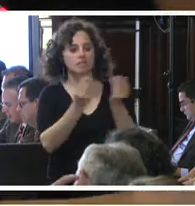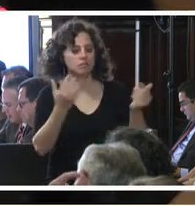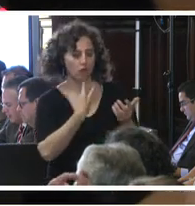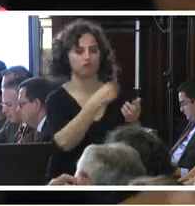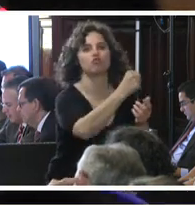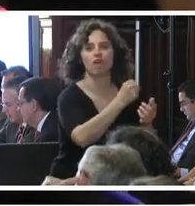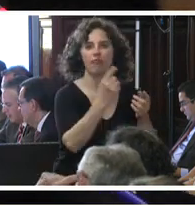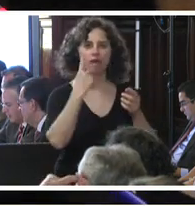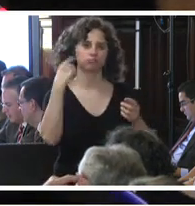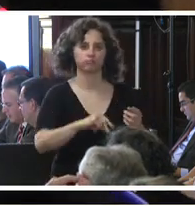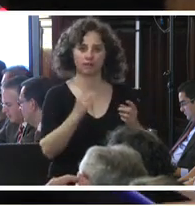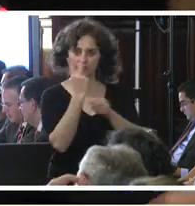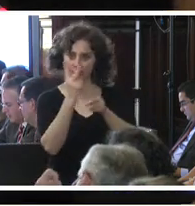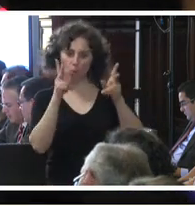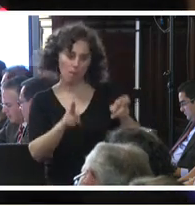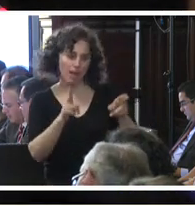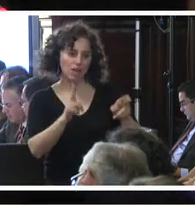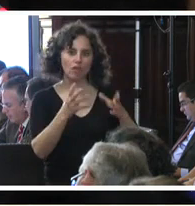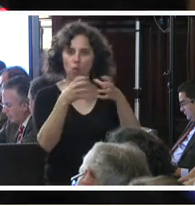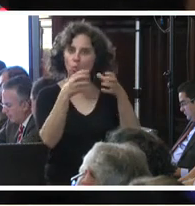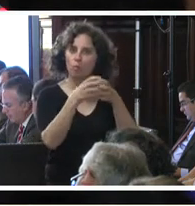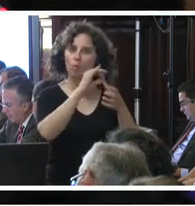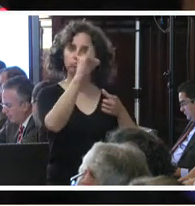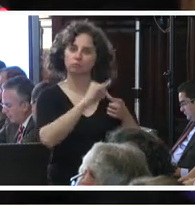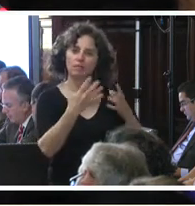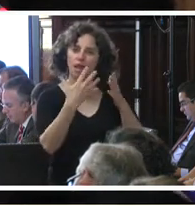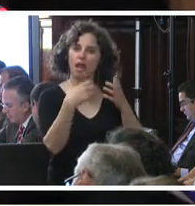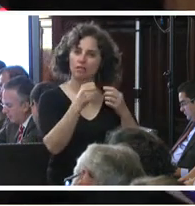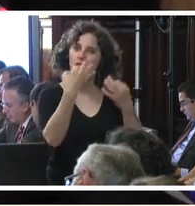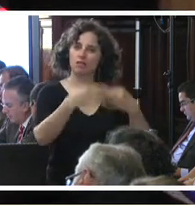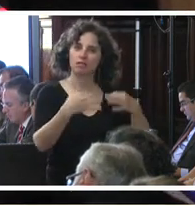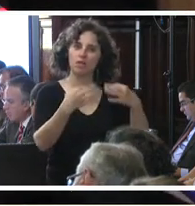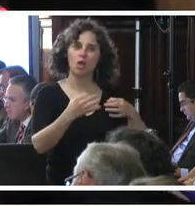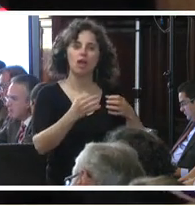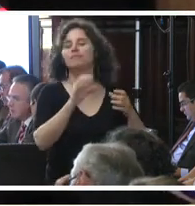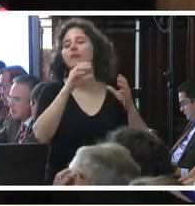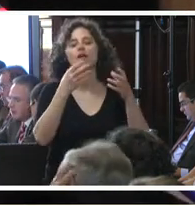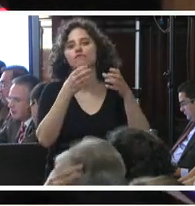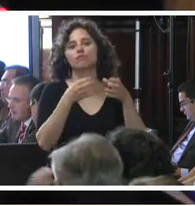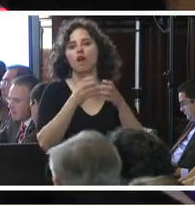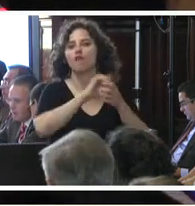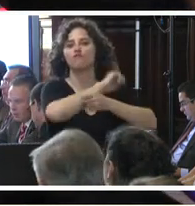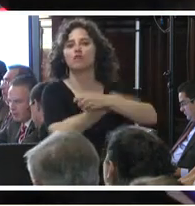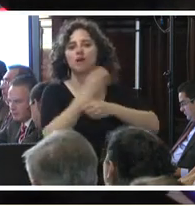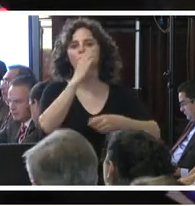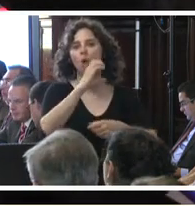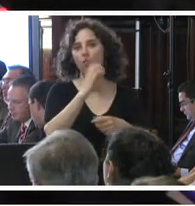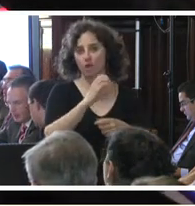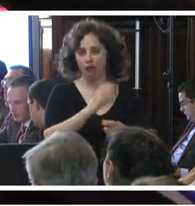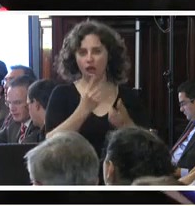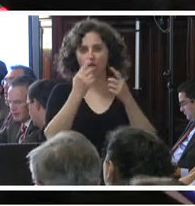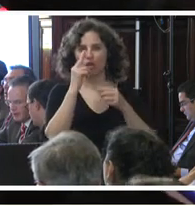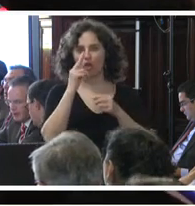forzada, concretamente de este segundo periodo que hablamos, de este grupo de armas y tácticas especiales, ahora llamado Fuerza Coahuila, que durante 4 años,